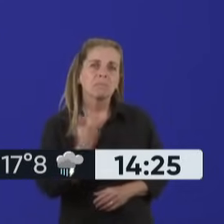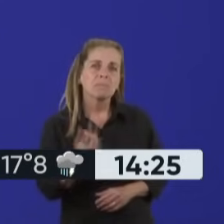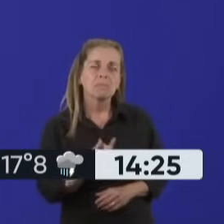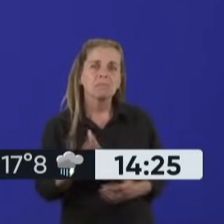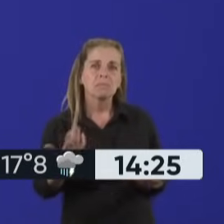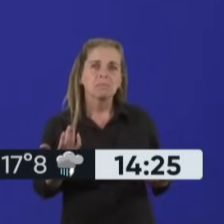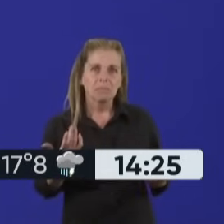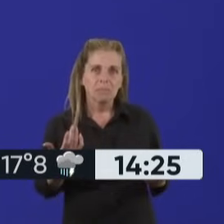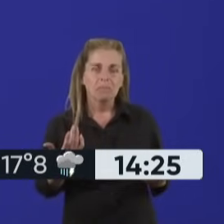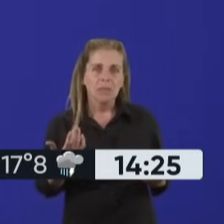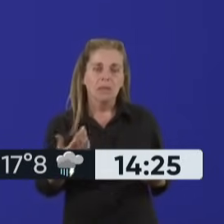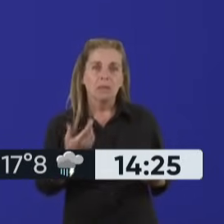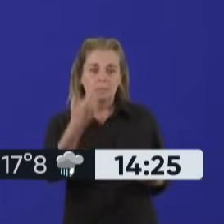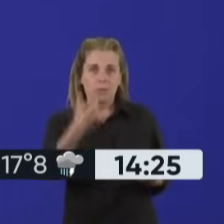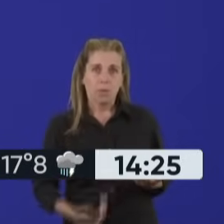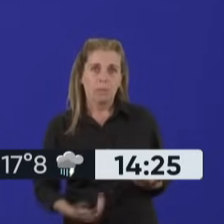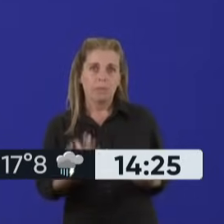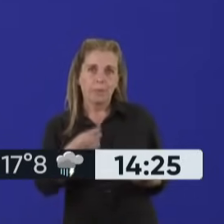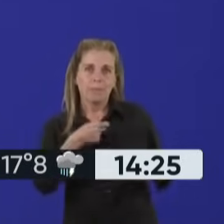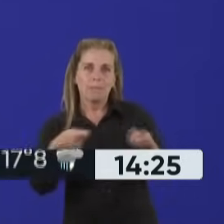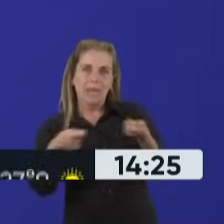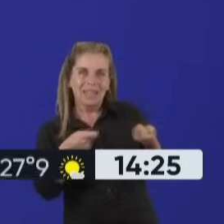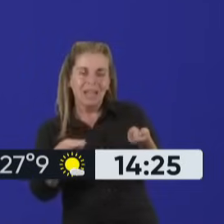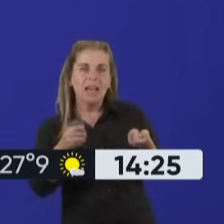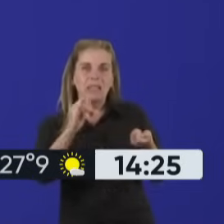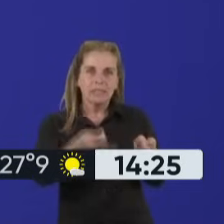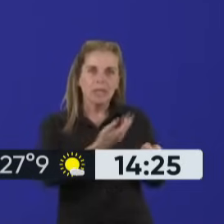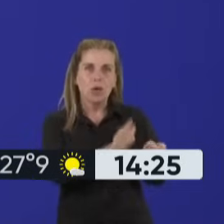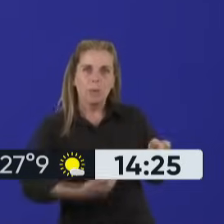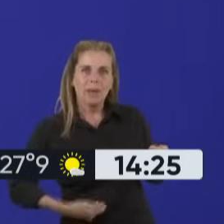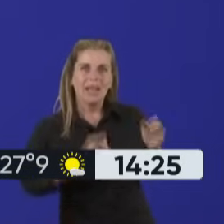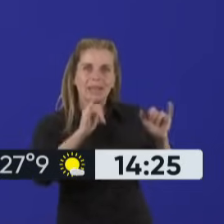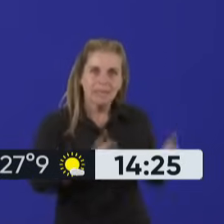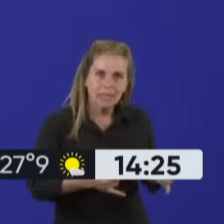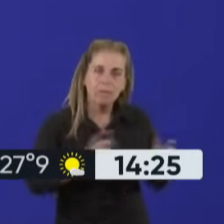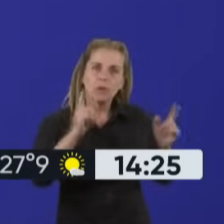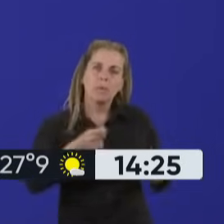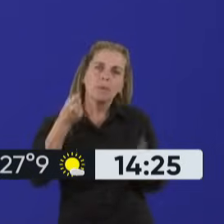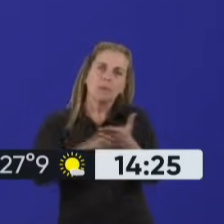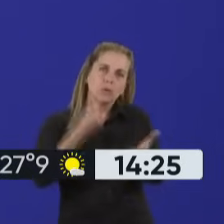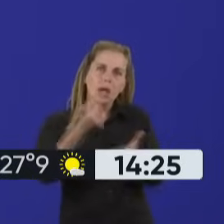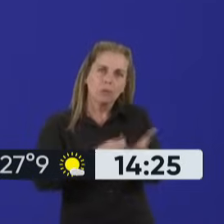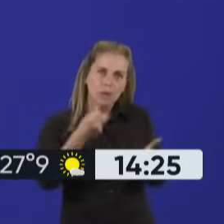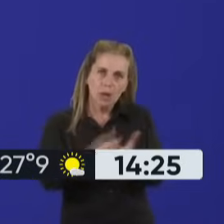solo con el que tiene que gestionar, sino que además tiene que luchar y romper la demagogia.